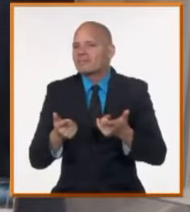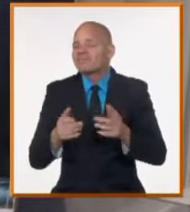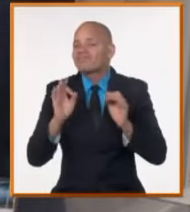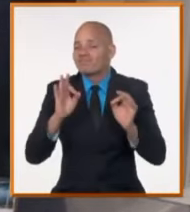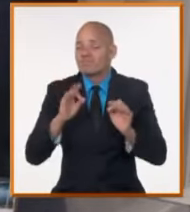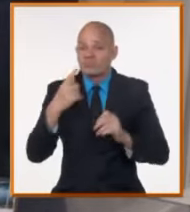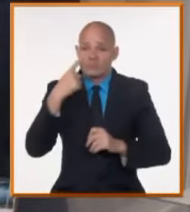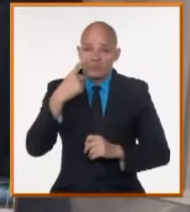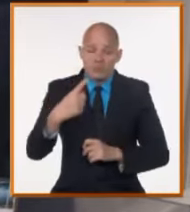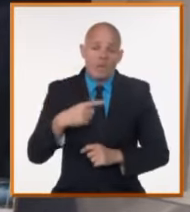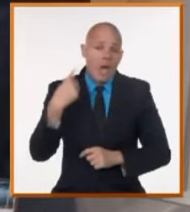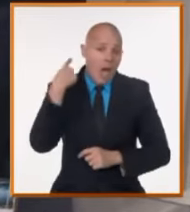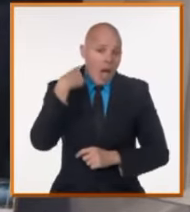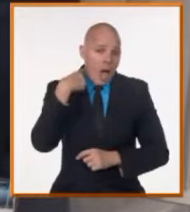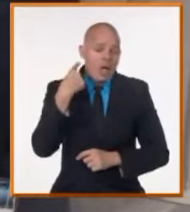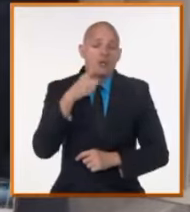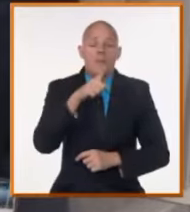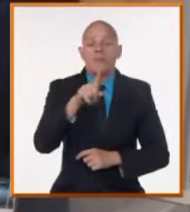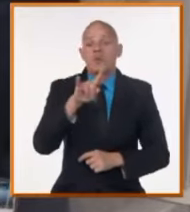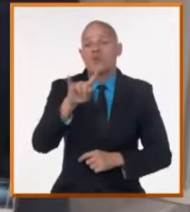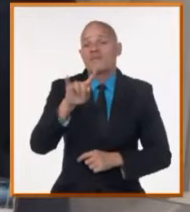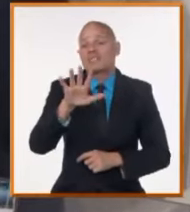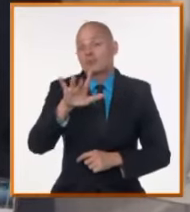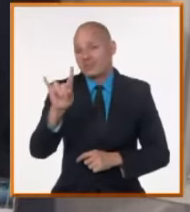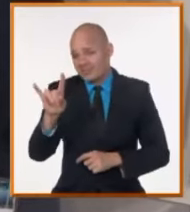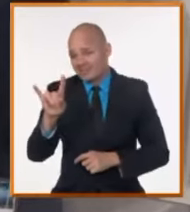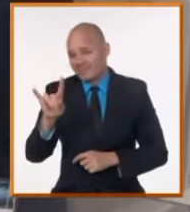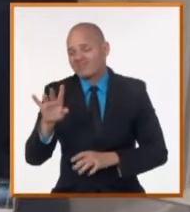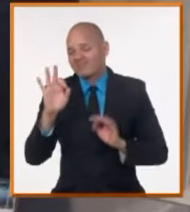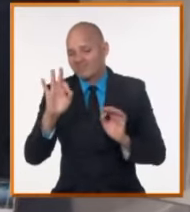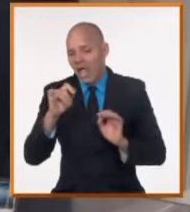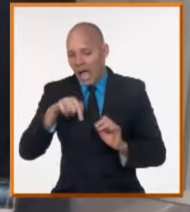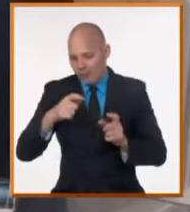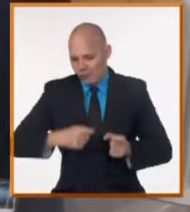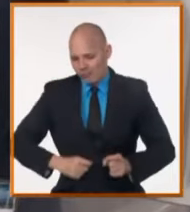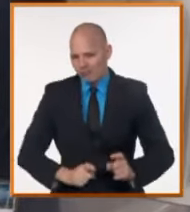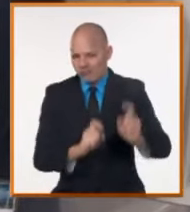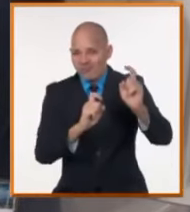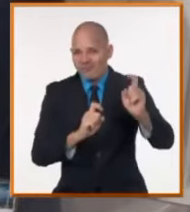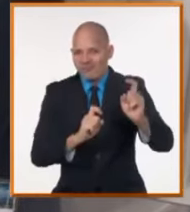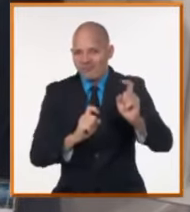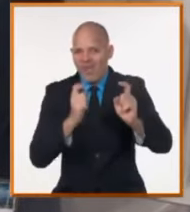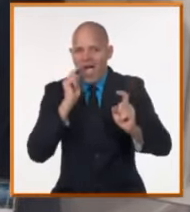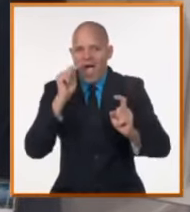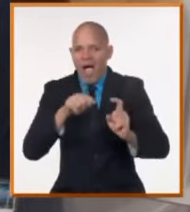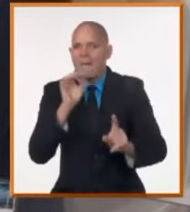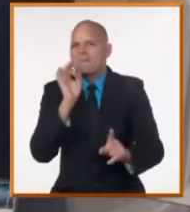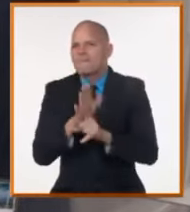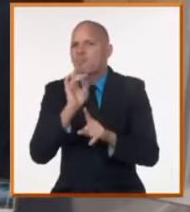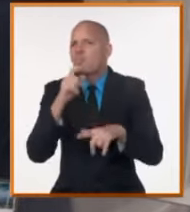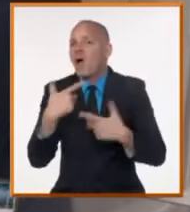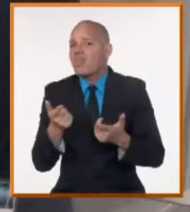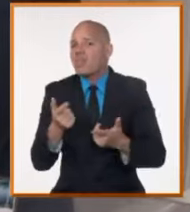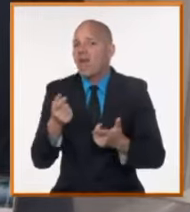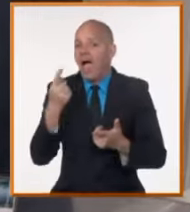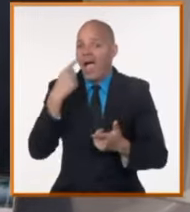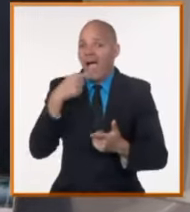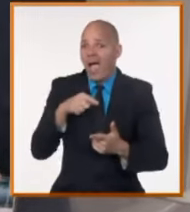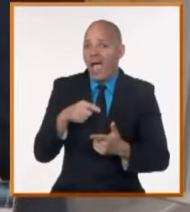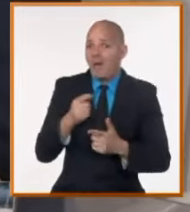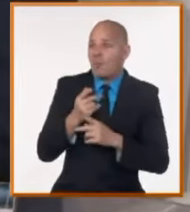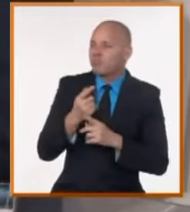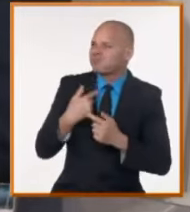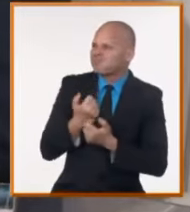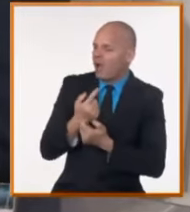en 1959 es precisamente por Cuba, el punto geográfico también, eso, donde empieza a desafiarse. Oye, como que me leíste